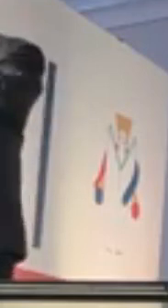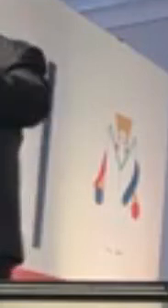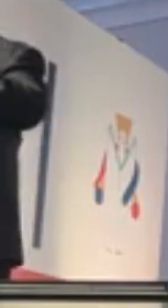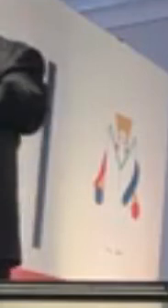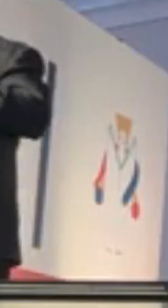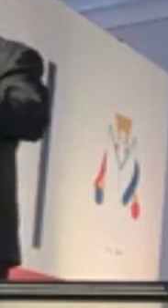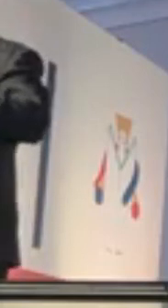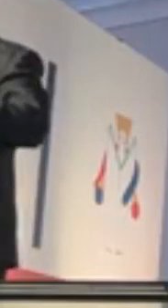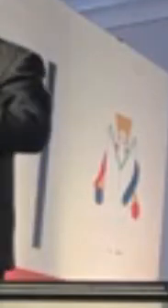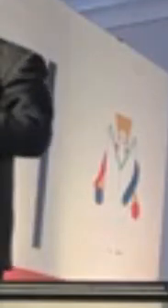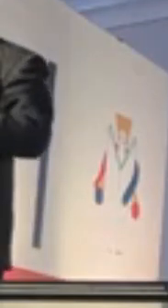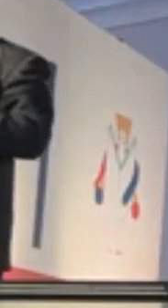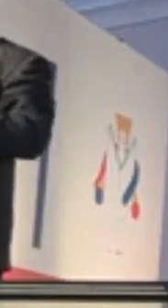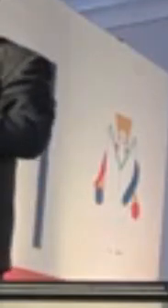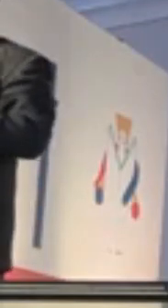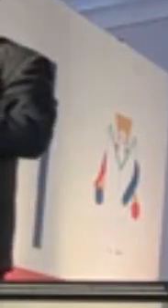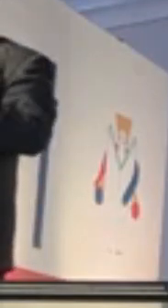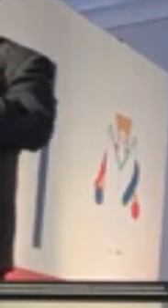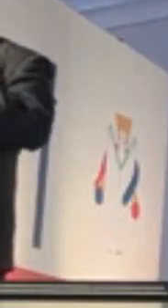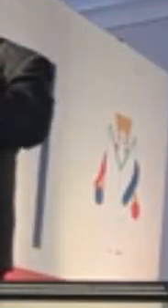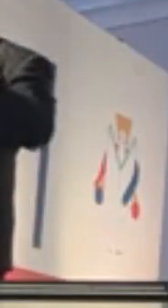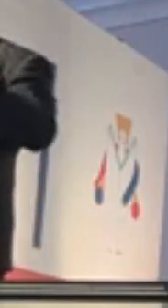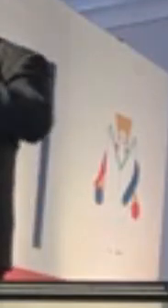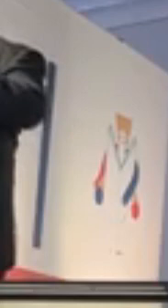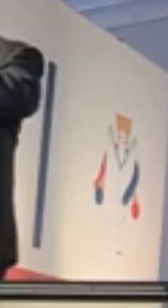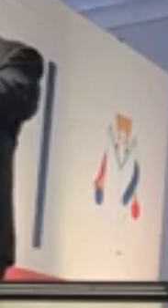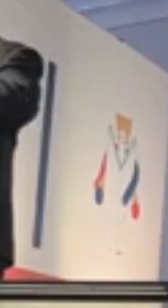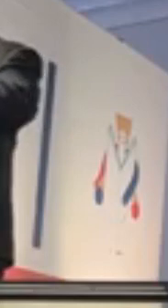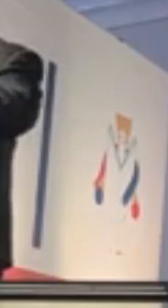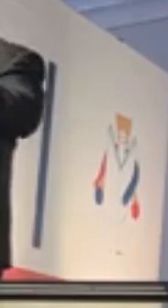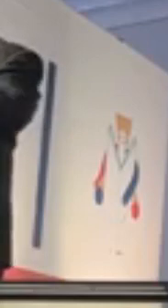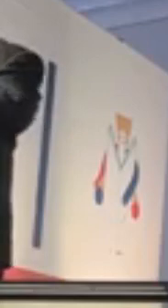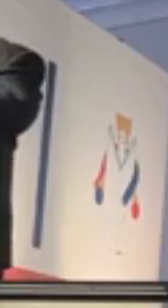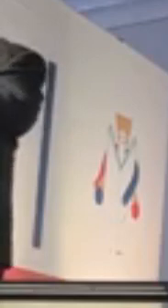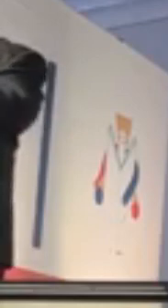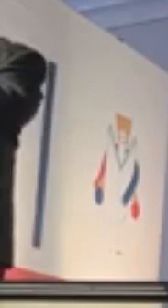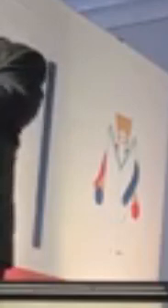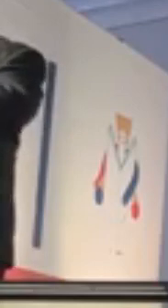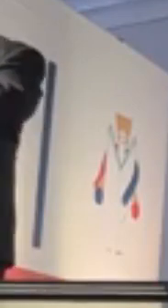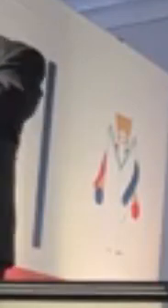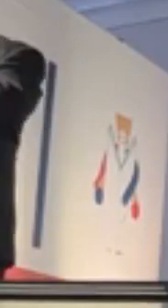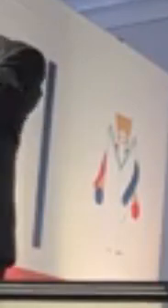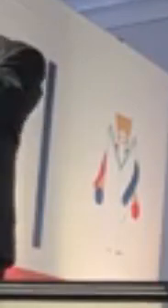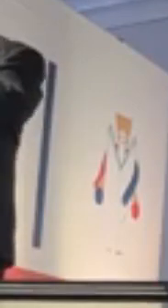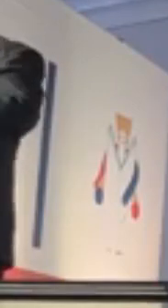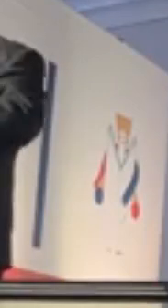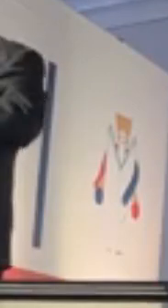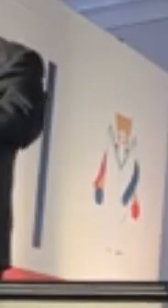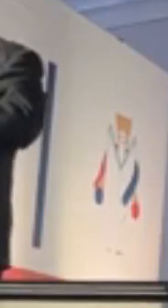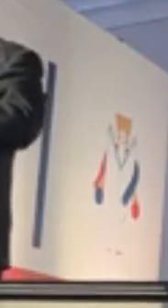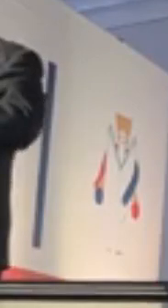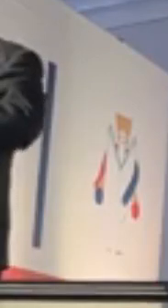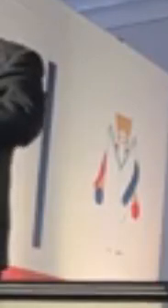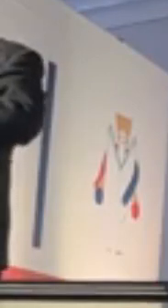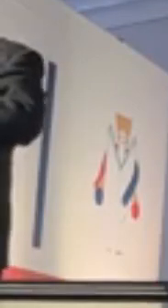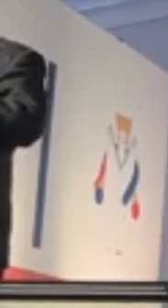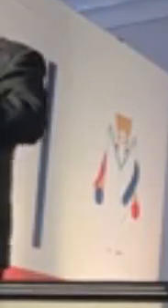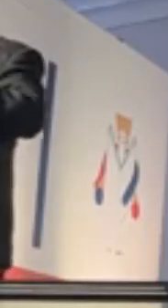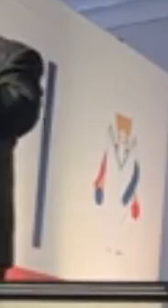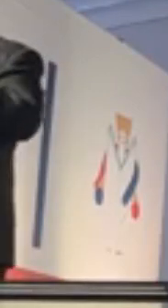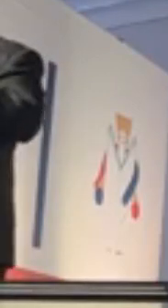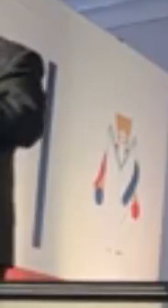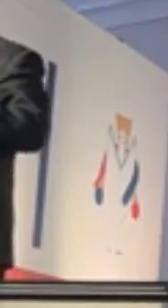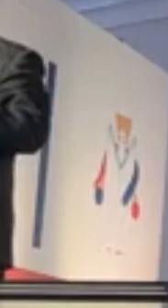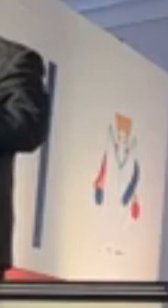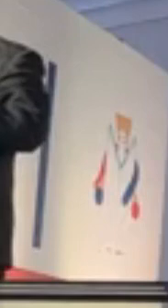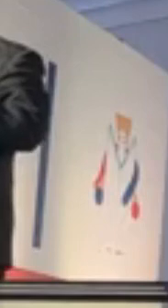tenido pues, en la historia de América Latina y Caribe. Pero quiero concluir con una idea. A pesar de